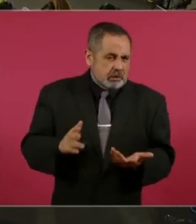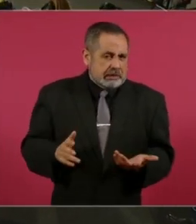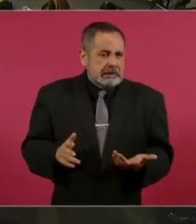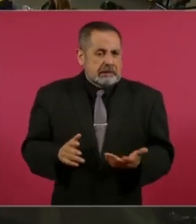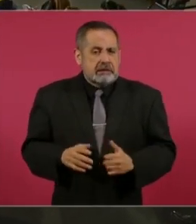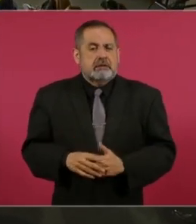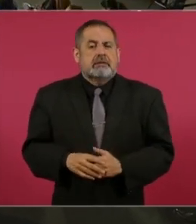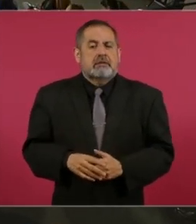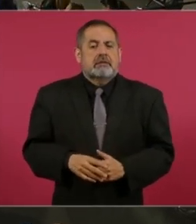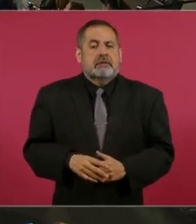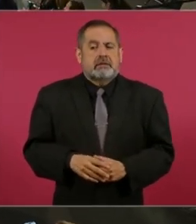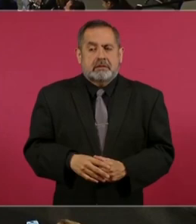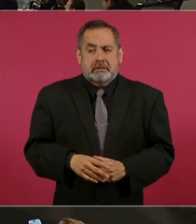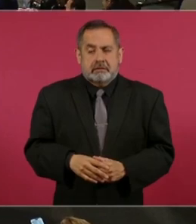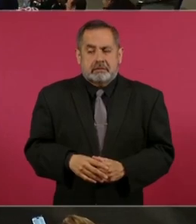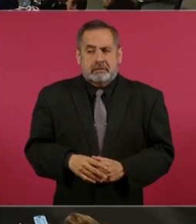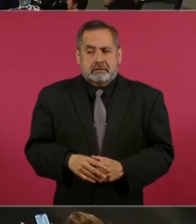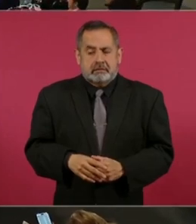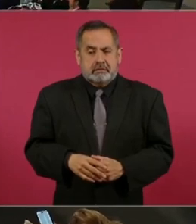Claro, ahora ya